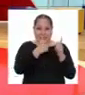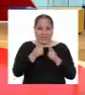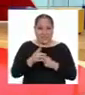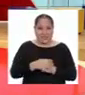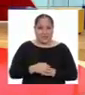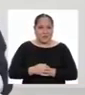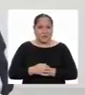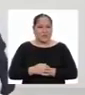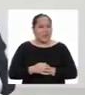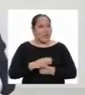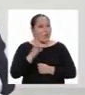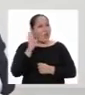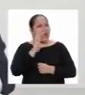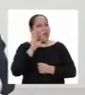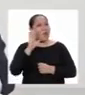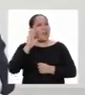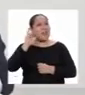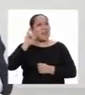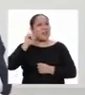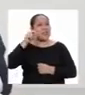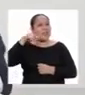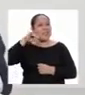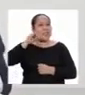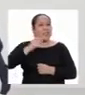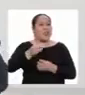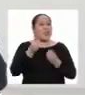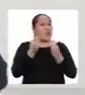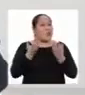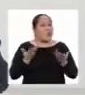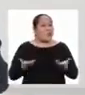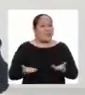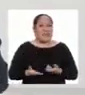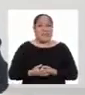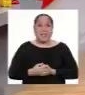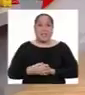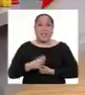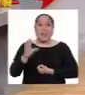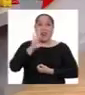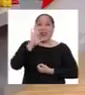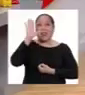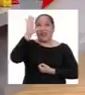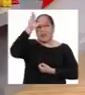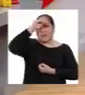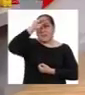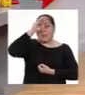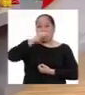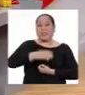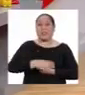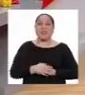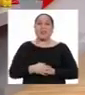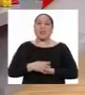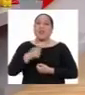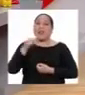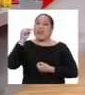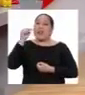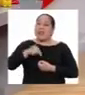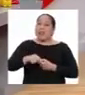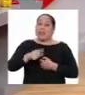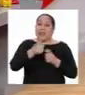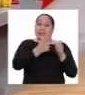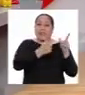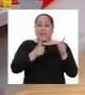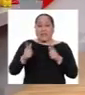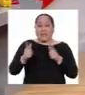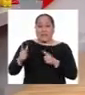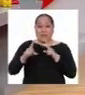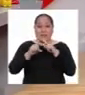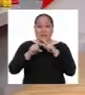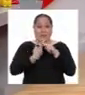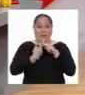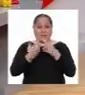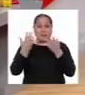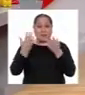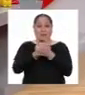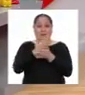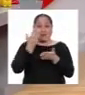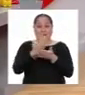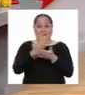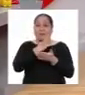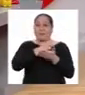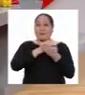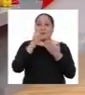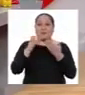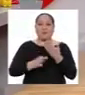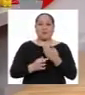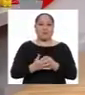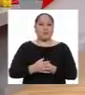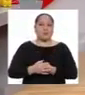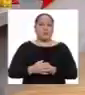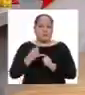Yanira, qué gusto recibir tu llamada. ¿Cómo están, chicas y chicos? Nosotros aquí listos para embarcarnos en un nuevo proyecto.